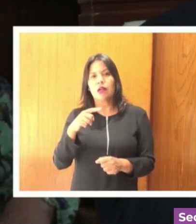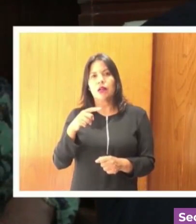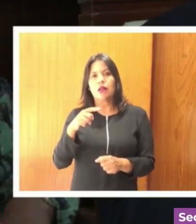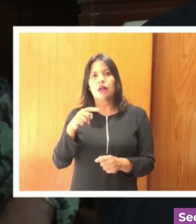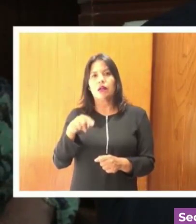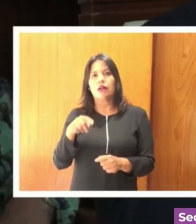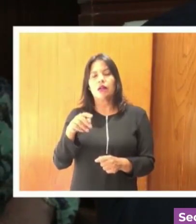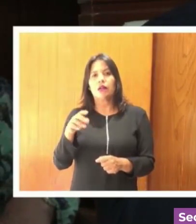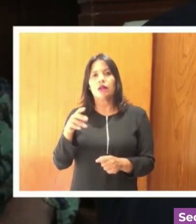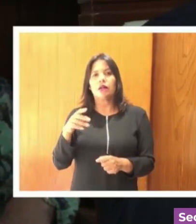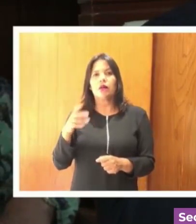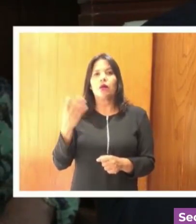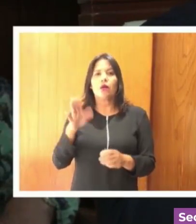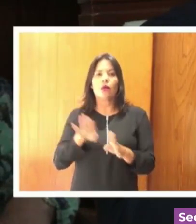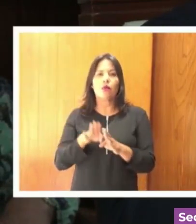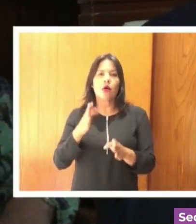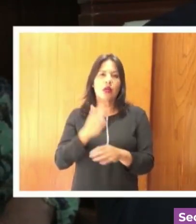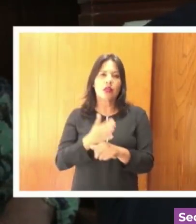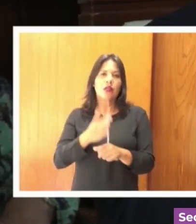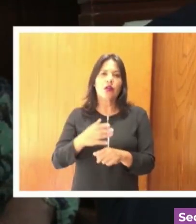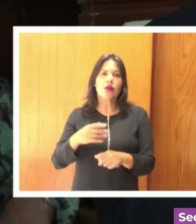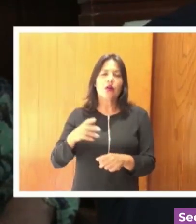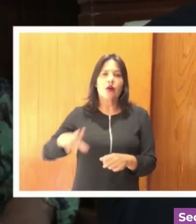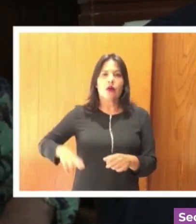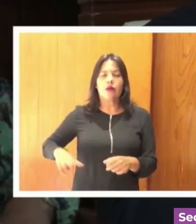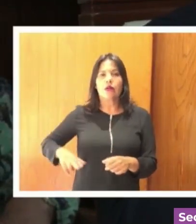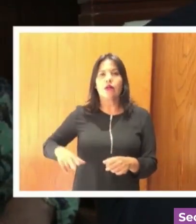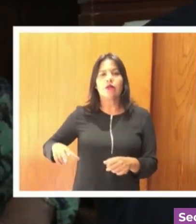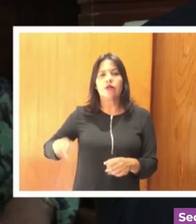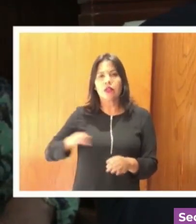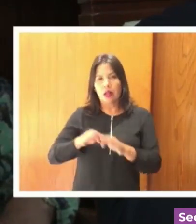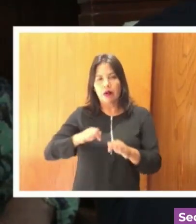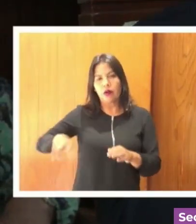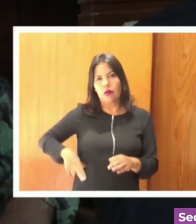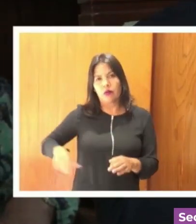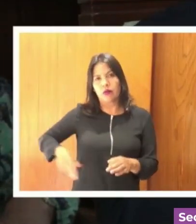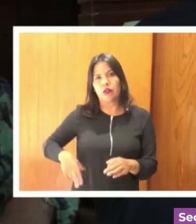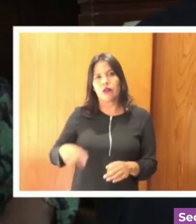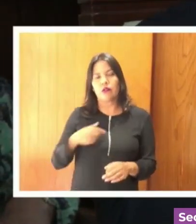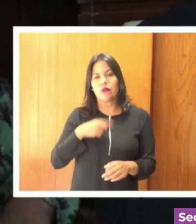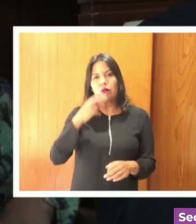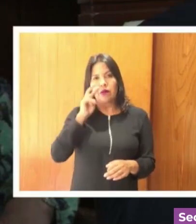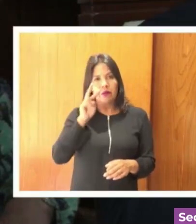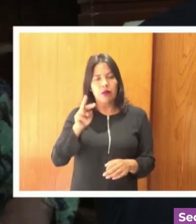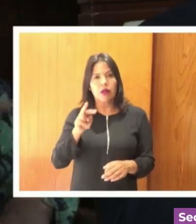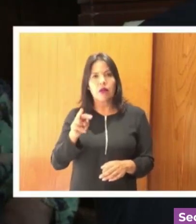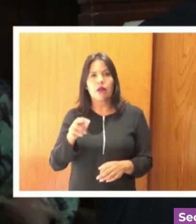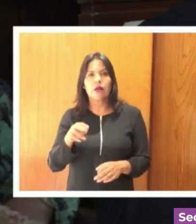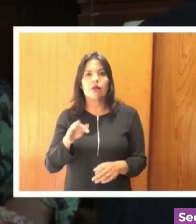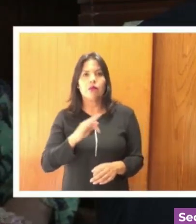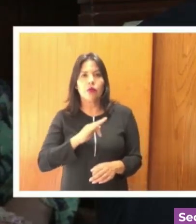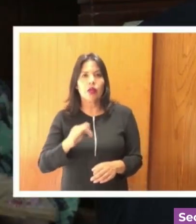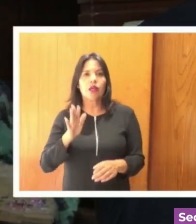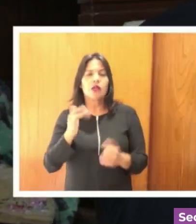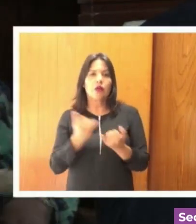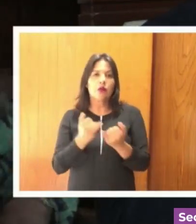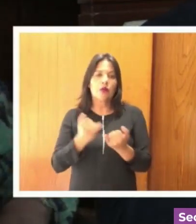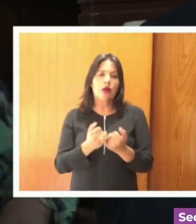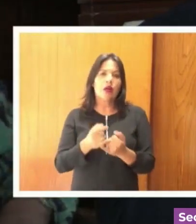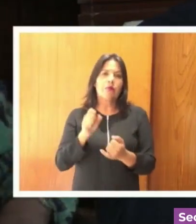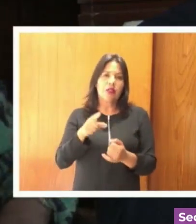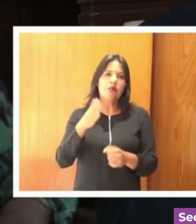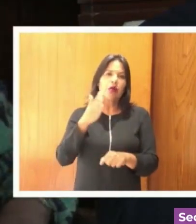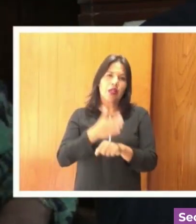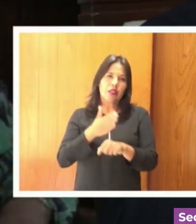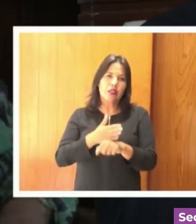diversos servidores públicos de los siguientes rubros de los sujetos obligados. Por lo que hace al Poder Ejecutivo, se propone imponer 3 apercibimientos,